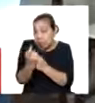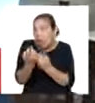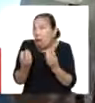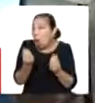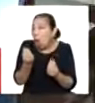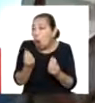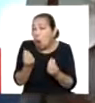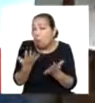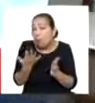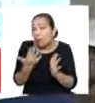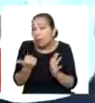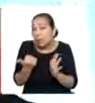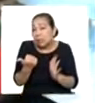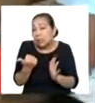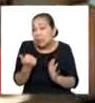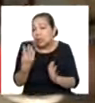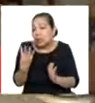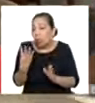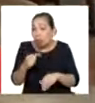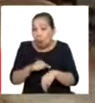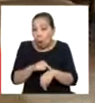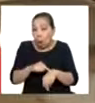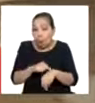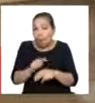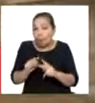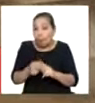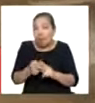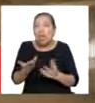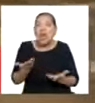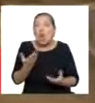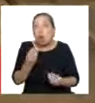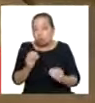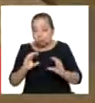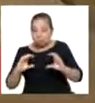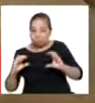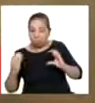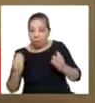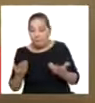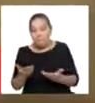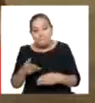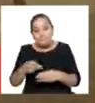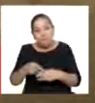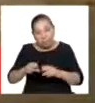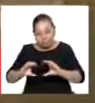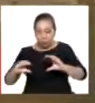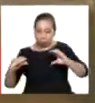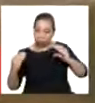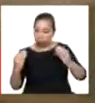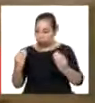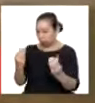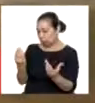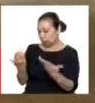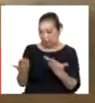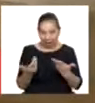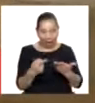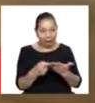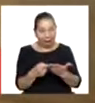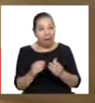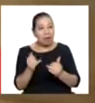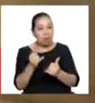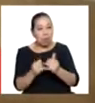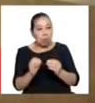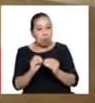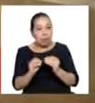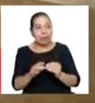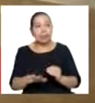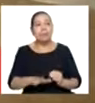tiene una duración de 64 horas, con el cual empiezan desde reconocer las especies de madera y finalizan con la parte de los acabados